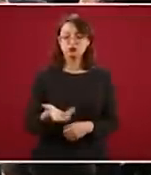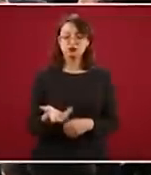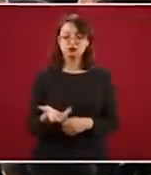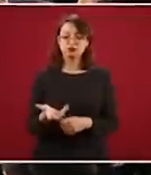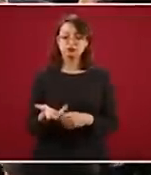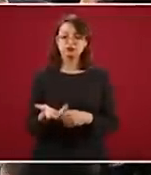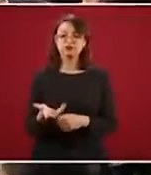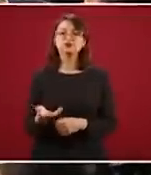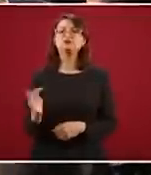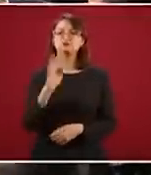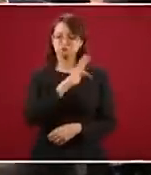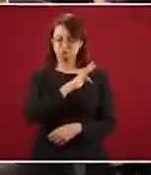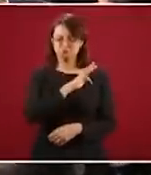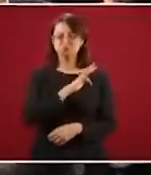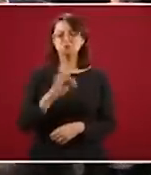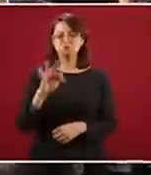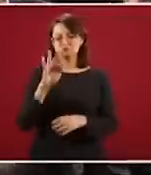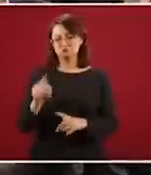vamos a poder